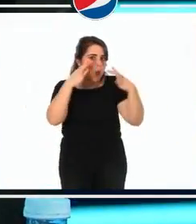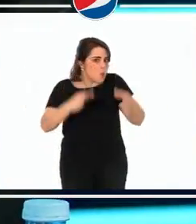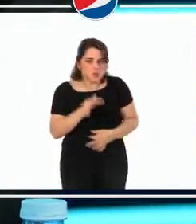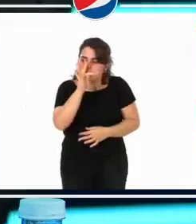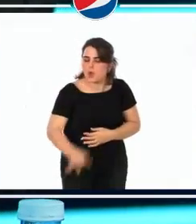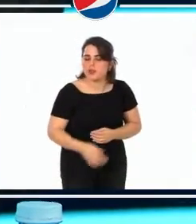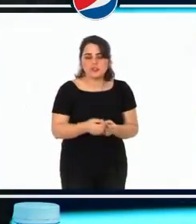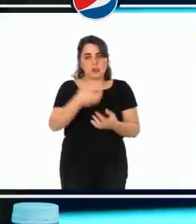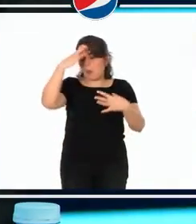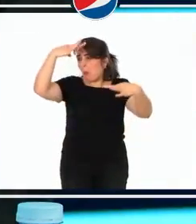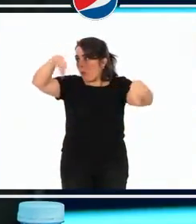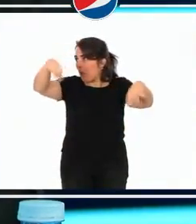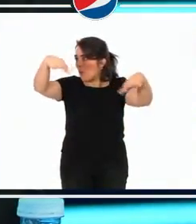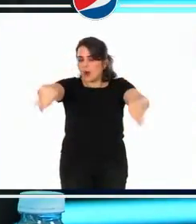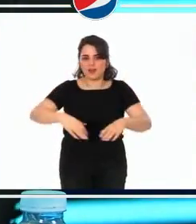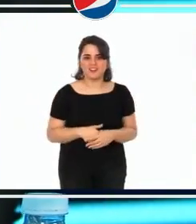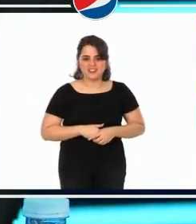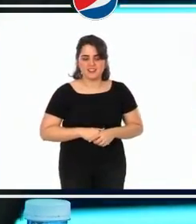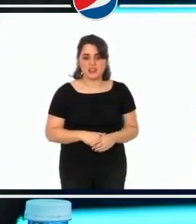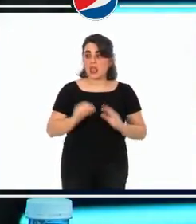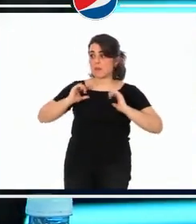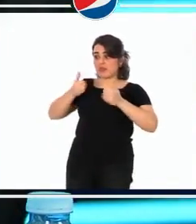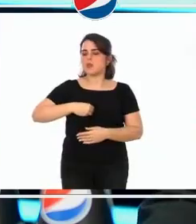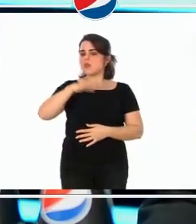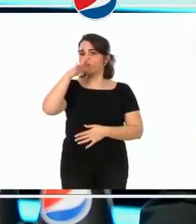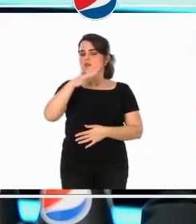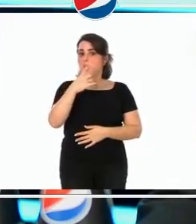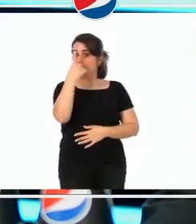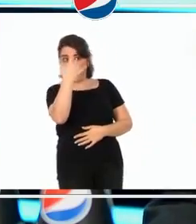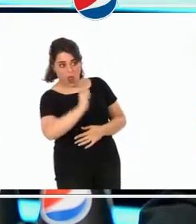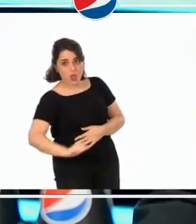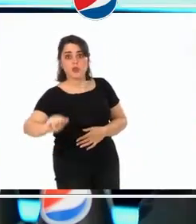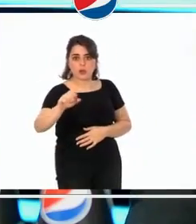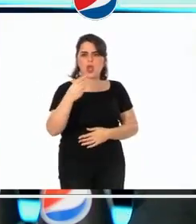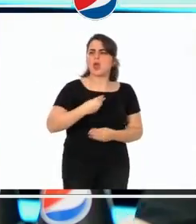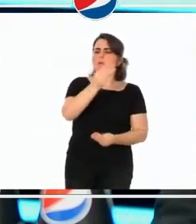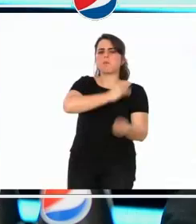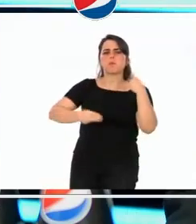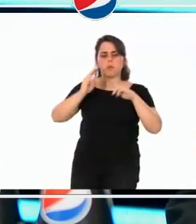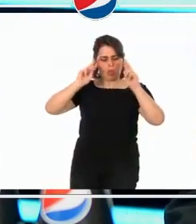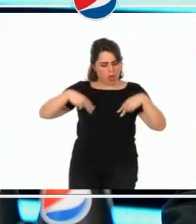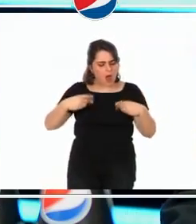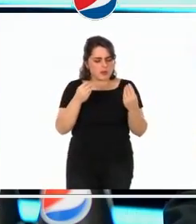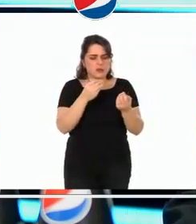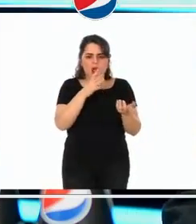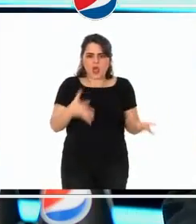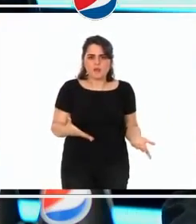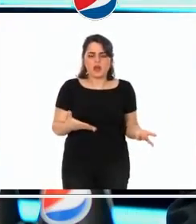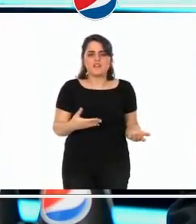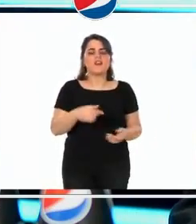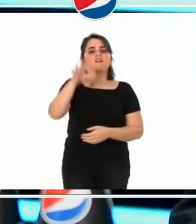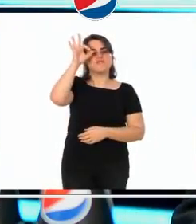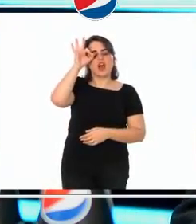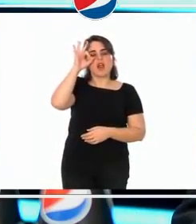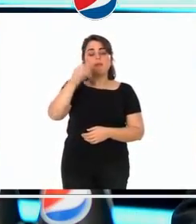mitad del año, durmiendo. No, se va a pasar rápido. Mucha gente se preguntará, por cierto, ¿dónde están Barbe y Reven? No,